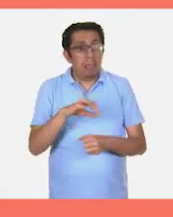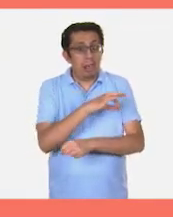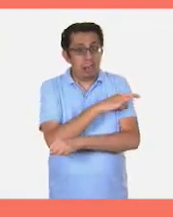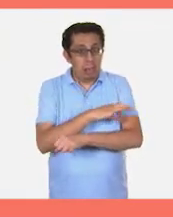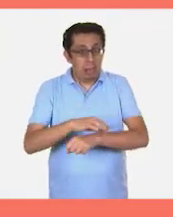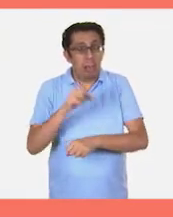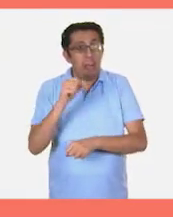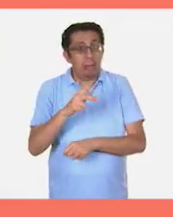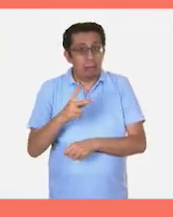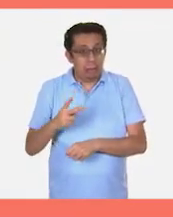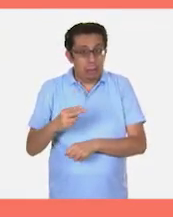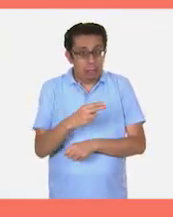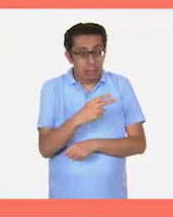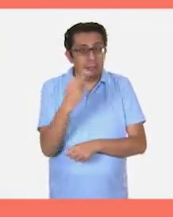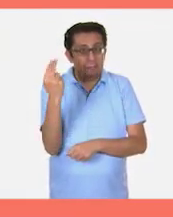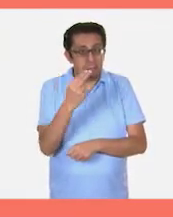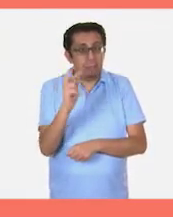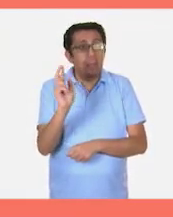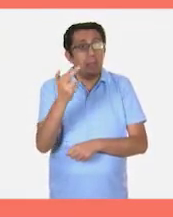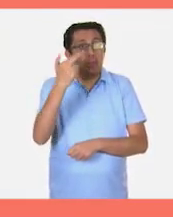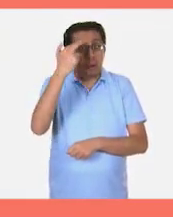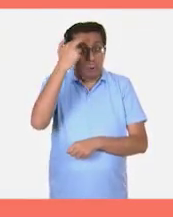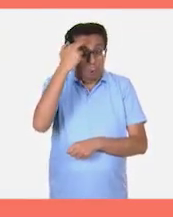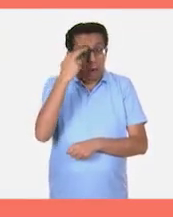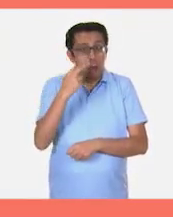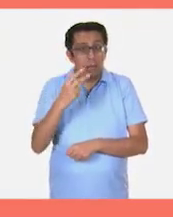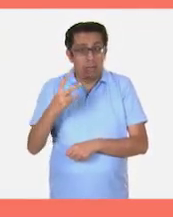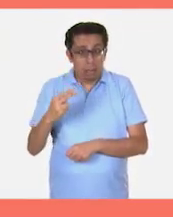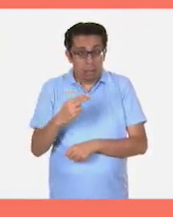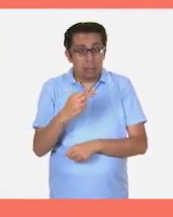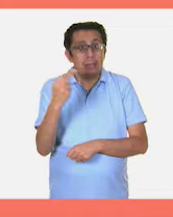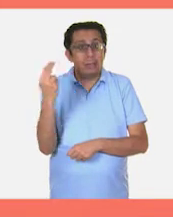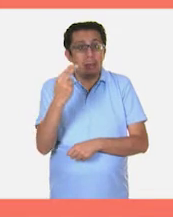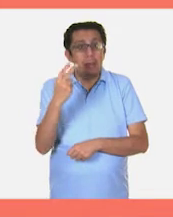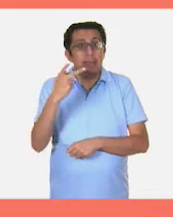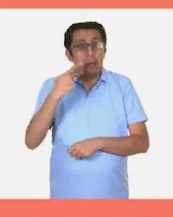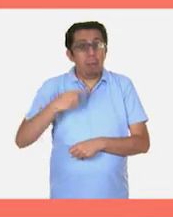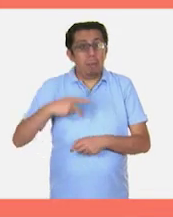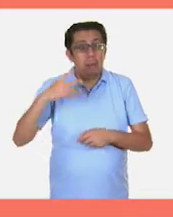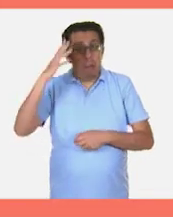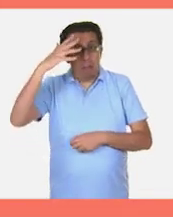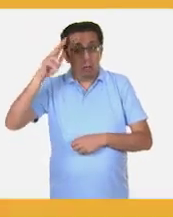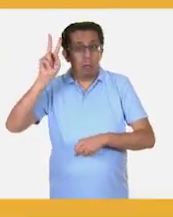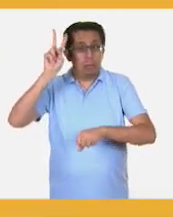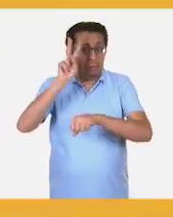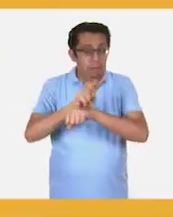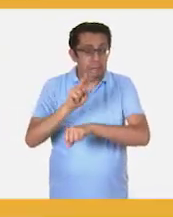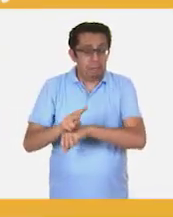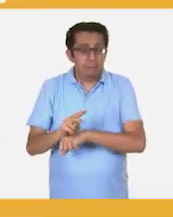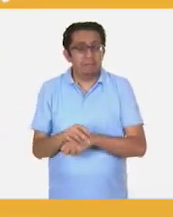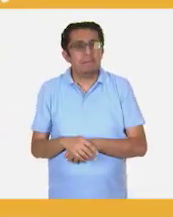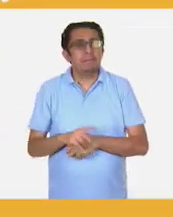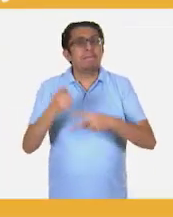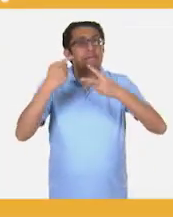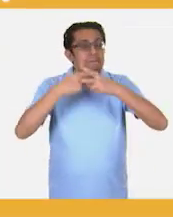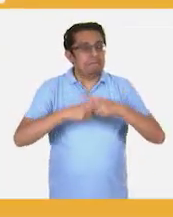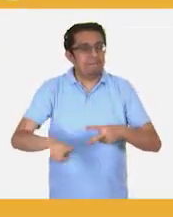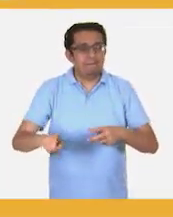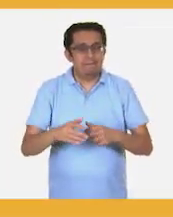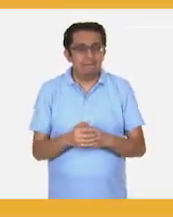y tijeras. Recuerda que la manipulación de estas debe estar supervisada por un adulto.